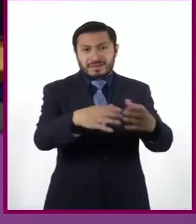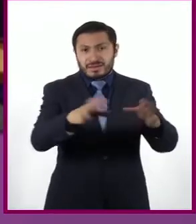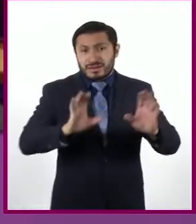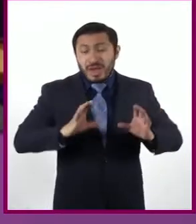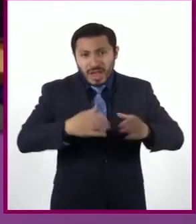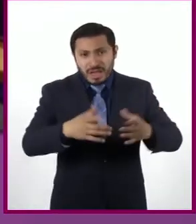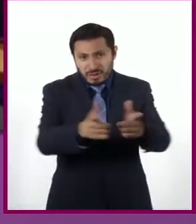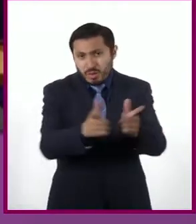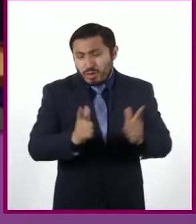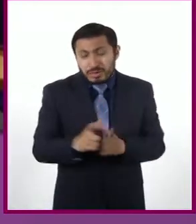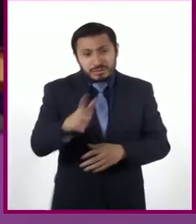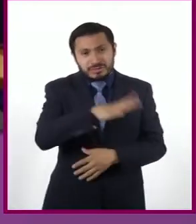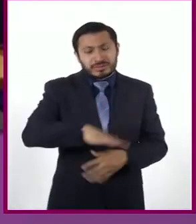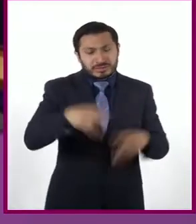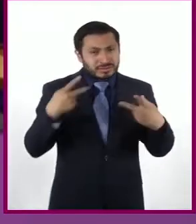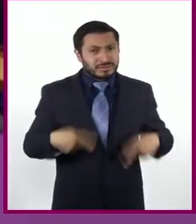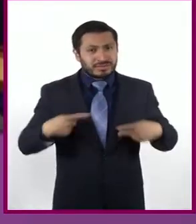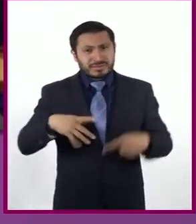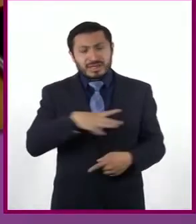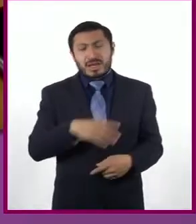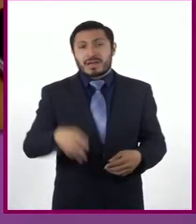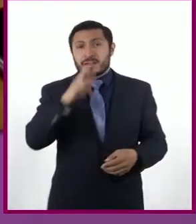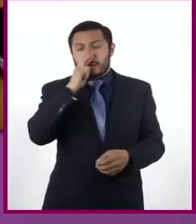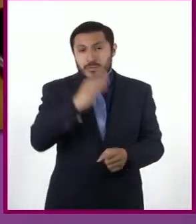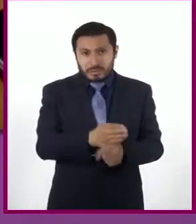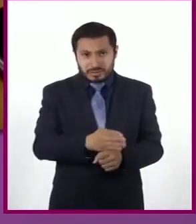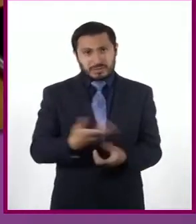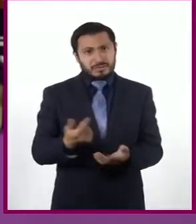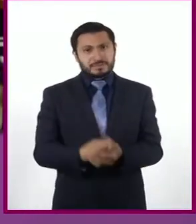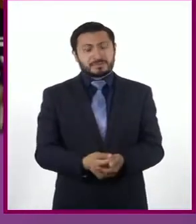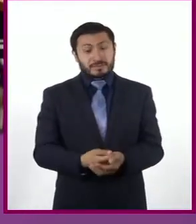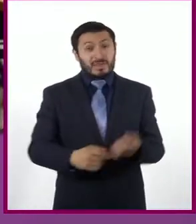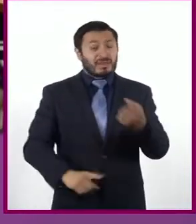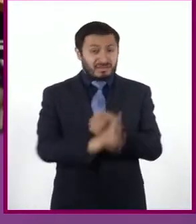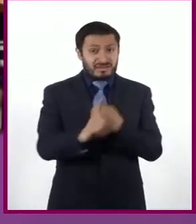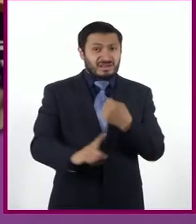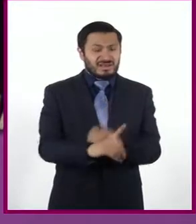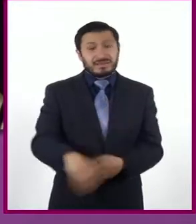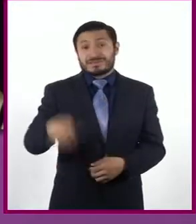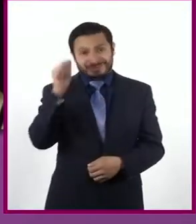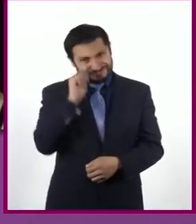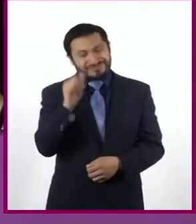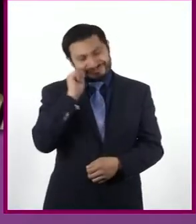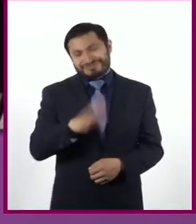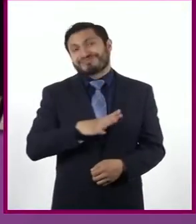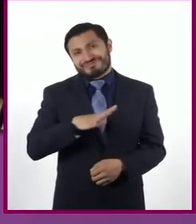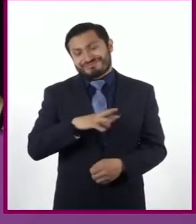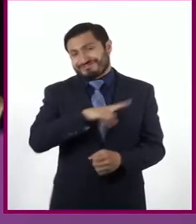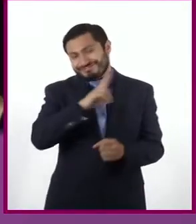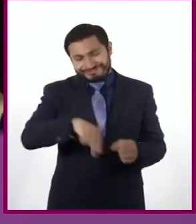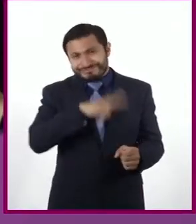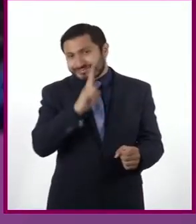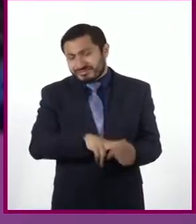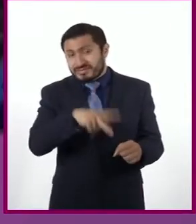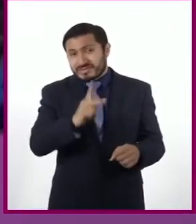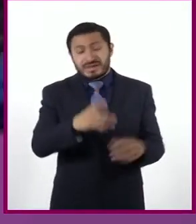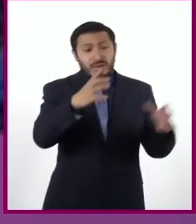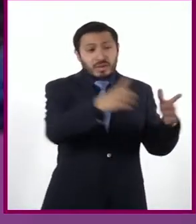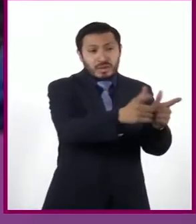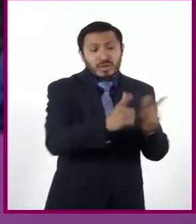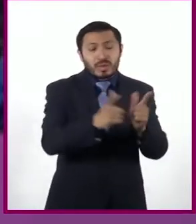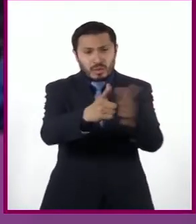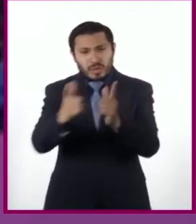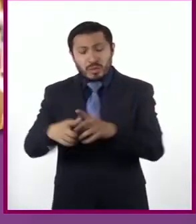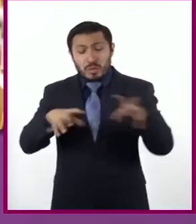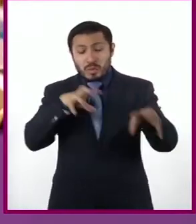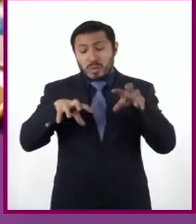todos los integrantes desempeñan un papel y los conflictos son inevitables. Así, en cada grupo se identifica